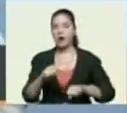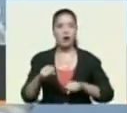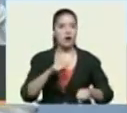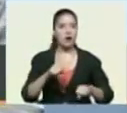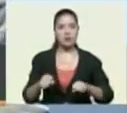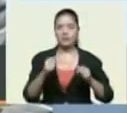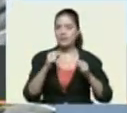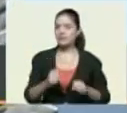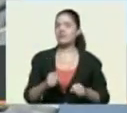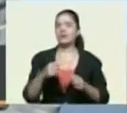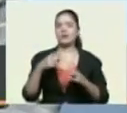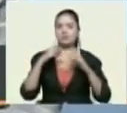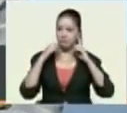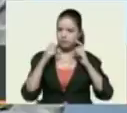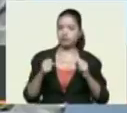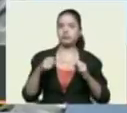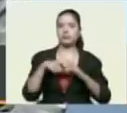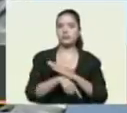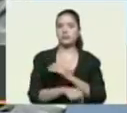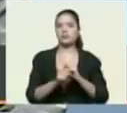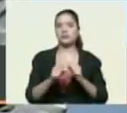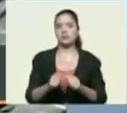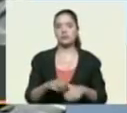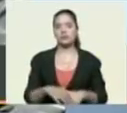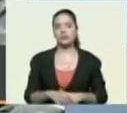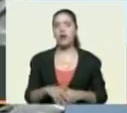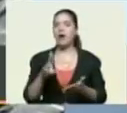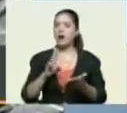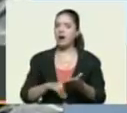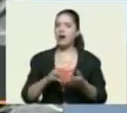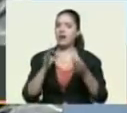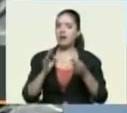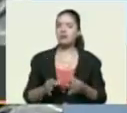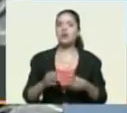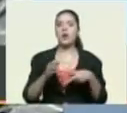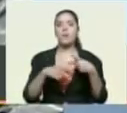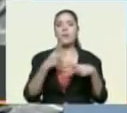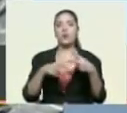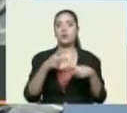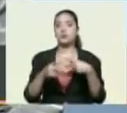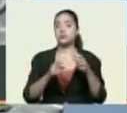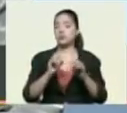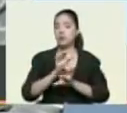muy profesional, garantizando el debido proceso,